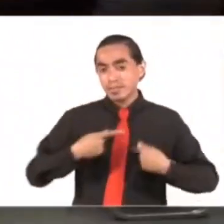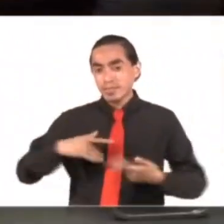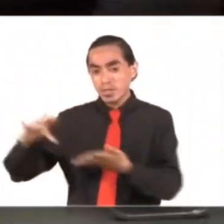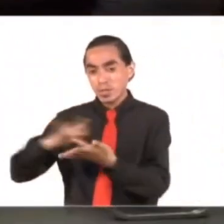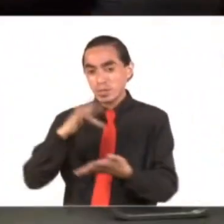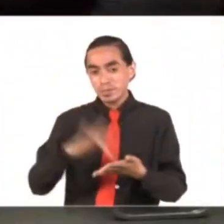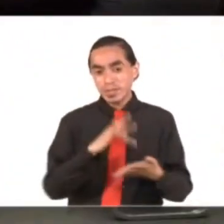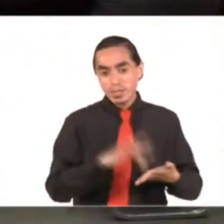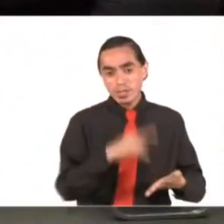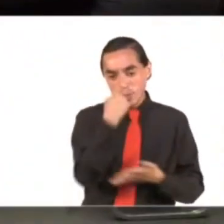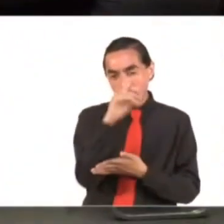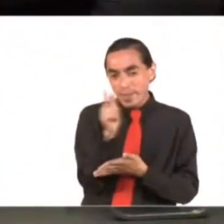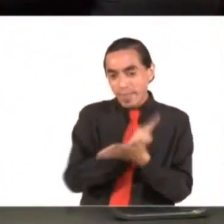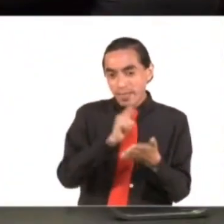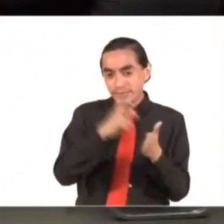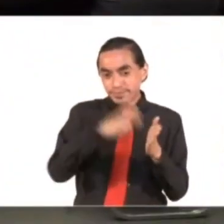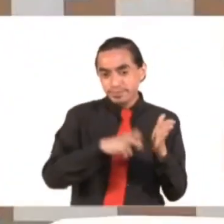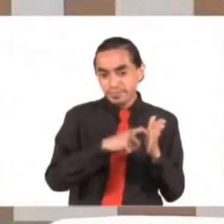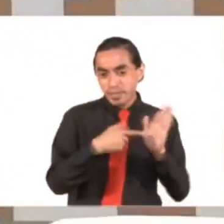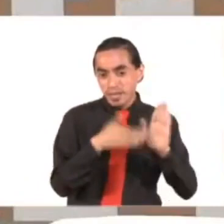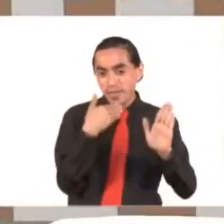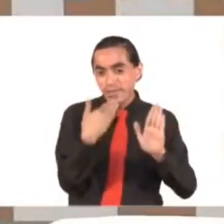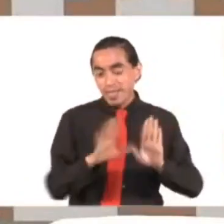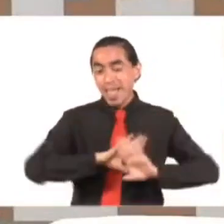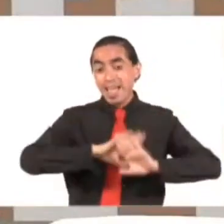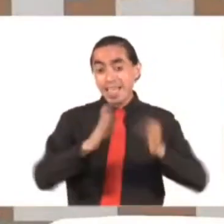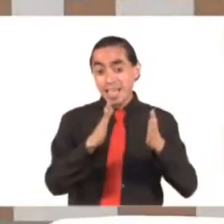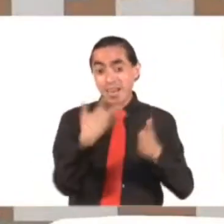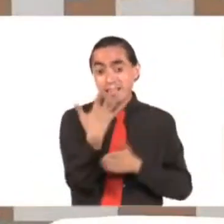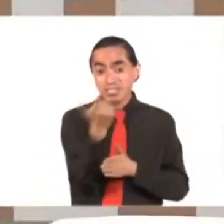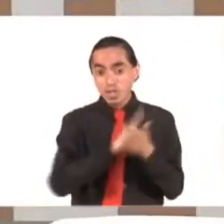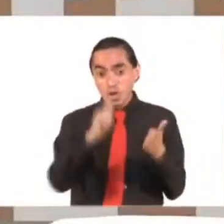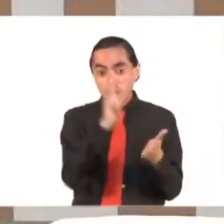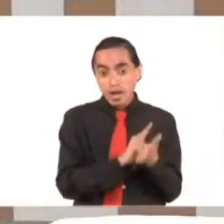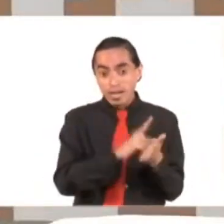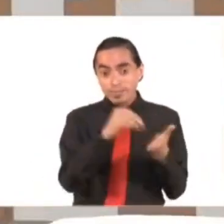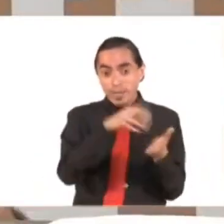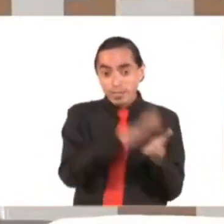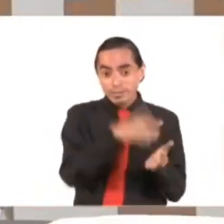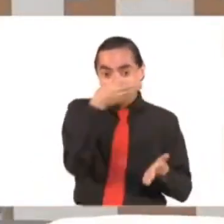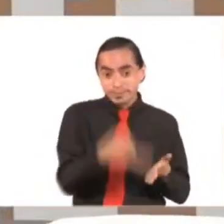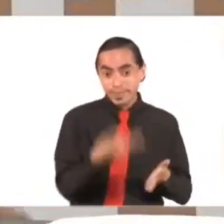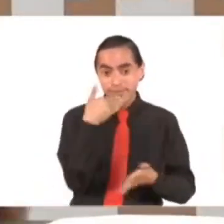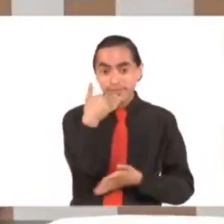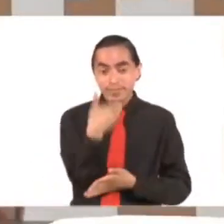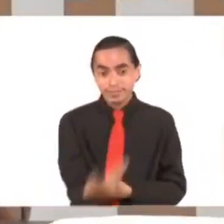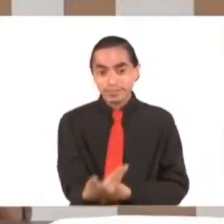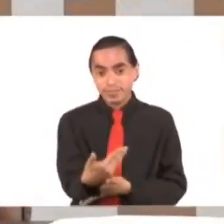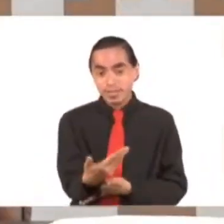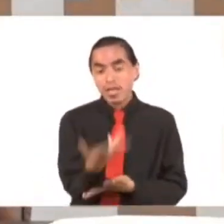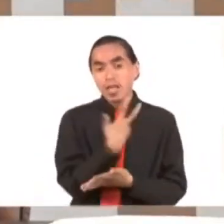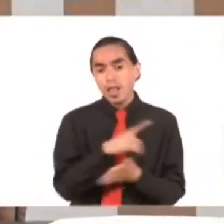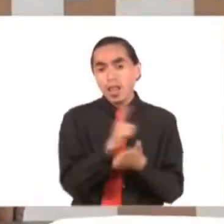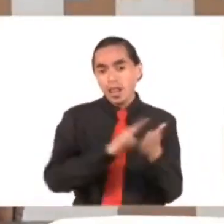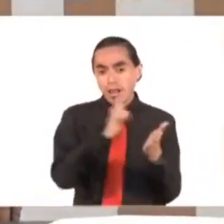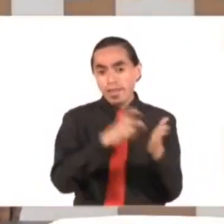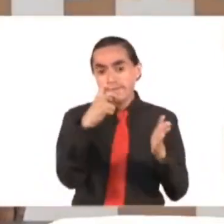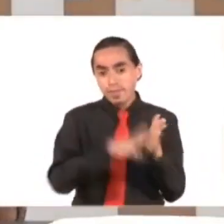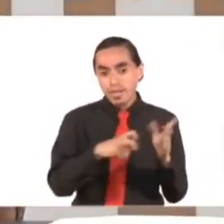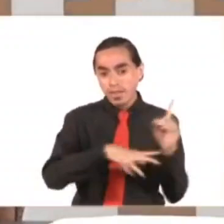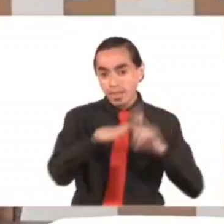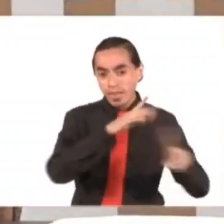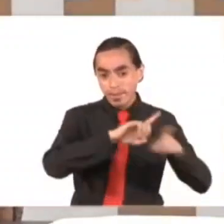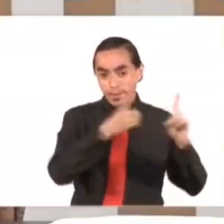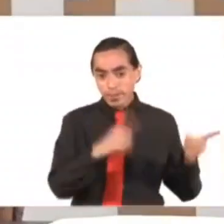a socializar estas iniciativas, hemos logrado la aprobación de las 5 leyes. Reformas de ley en términos de desarrollo urbano,